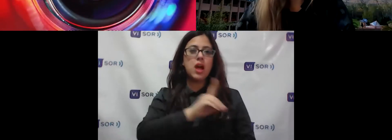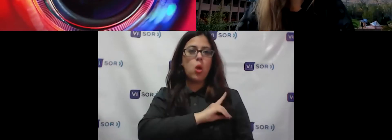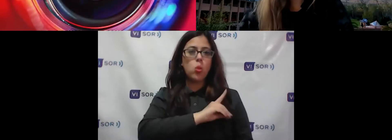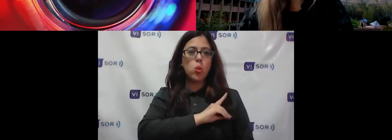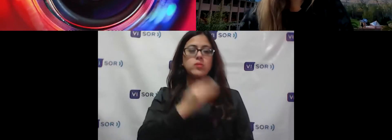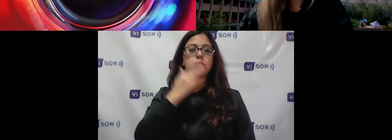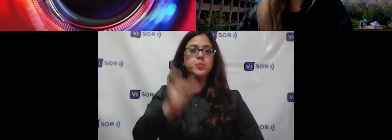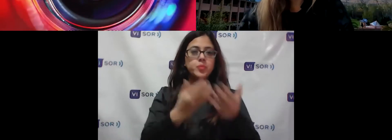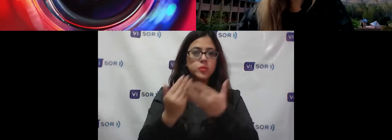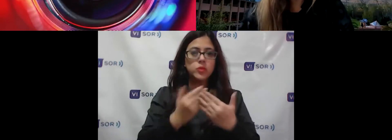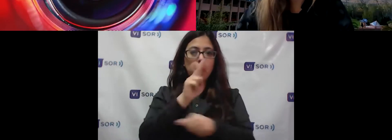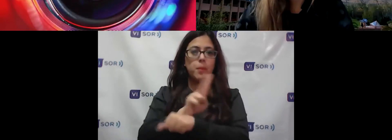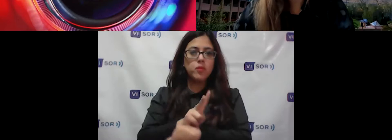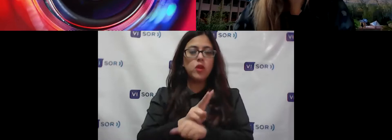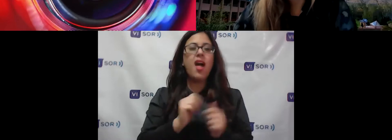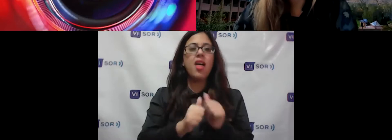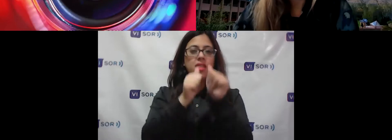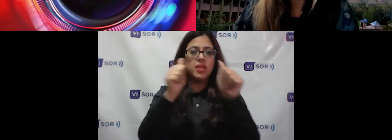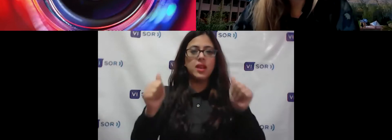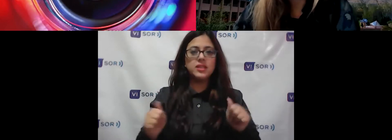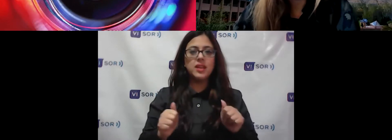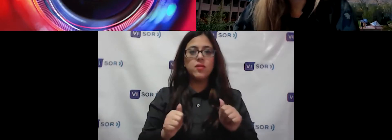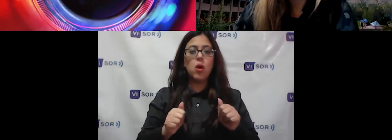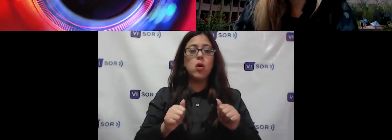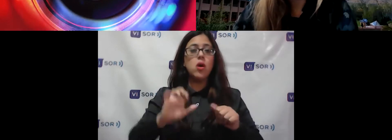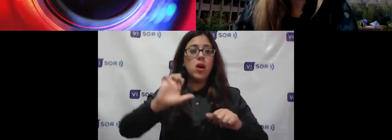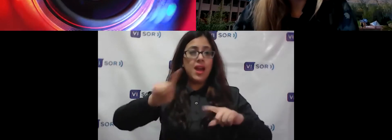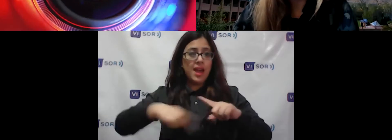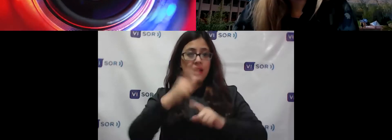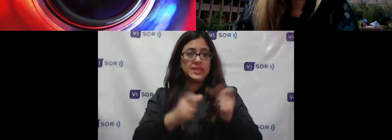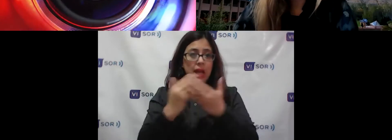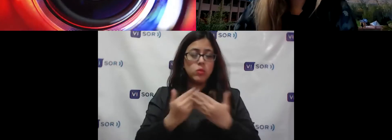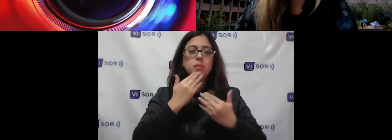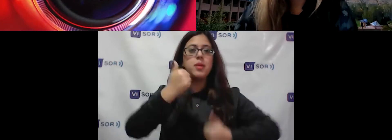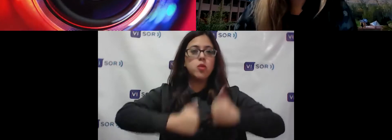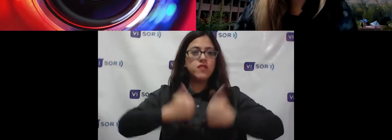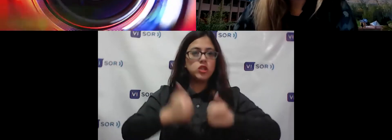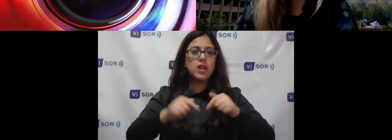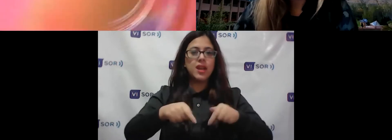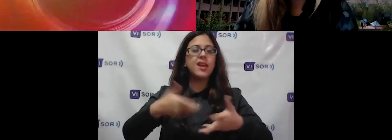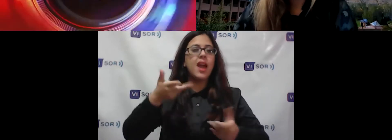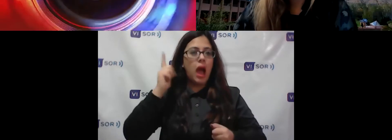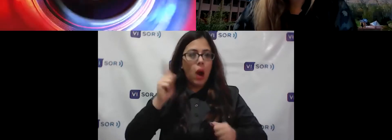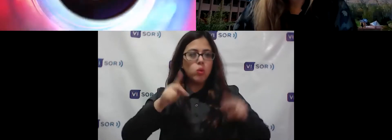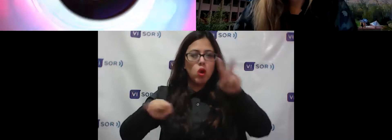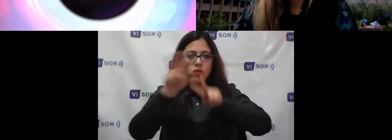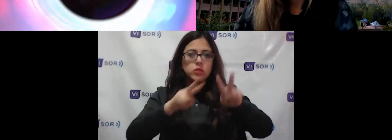alumnos docentes directivos titulados y profesionales del área audiovisual y las comunicaciones